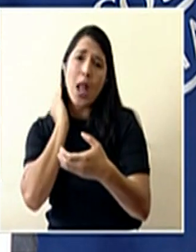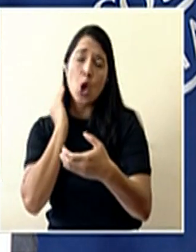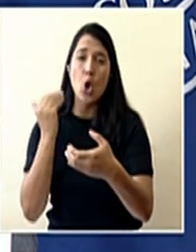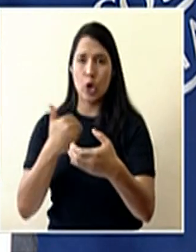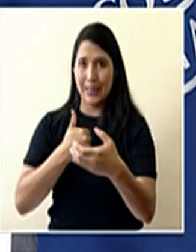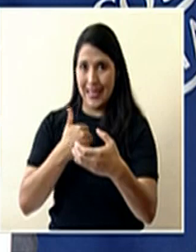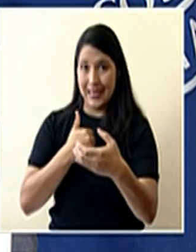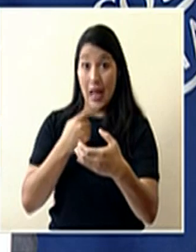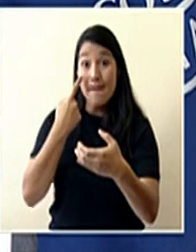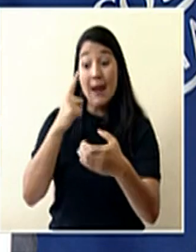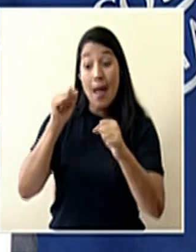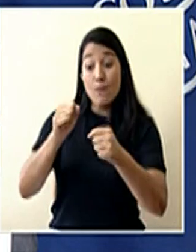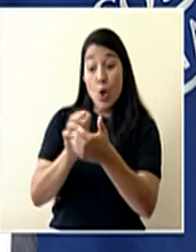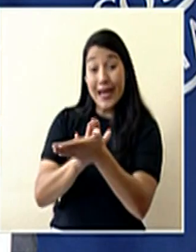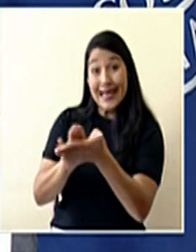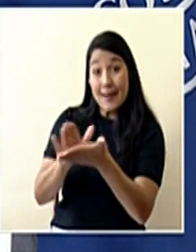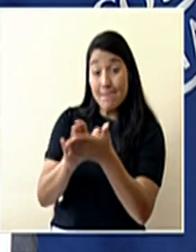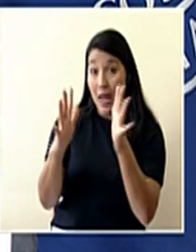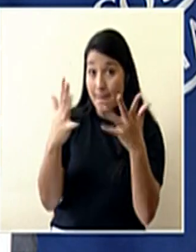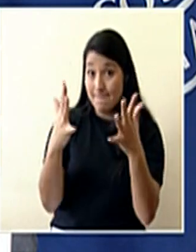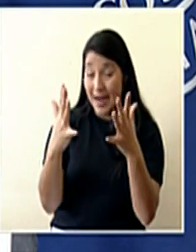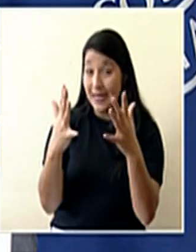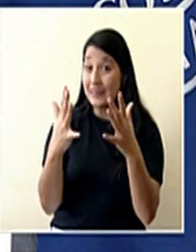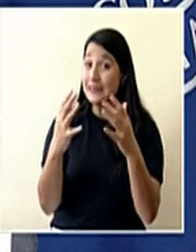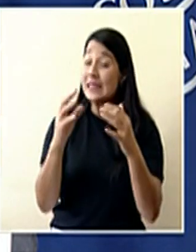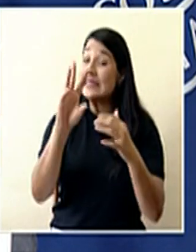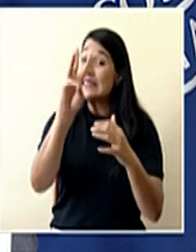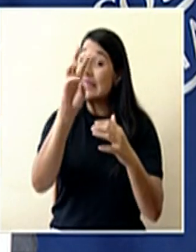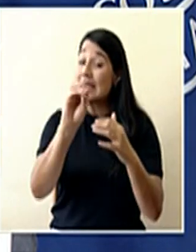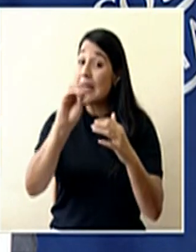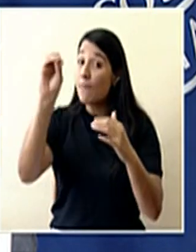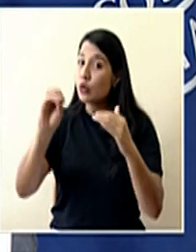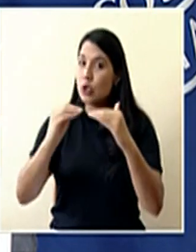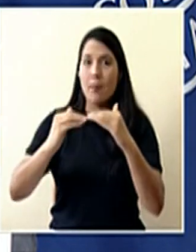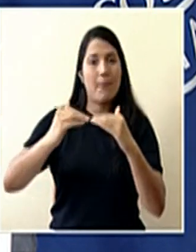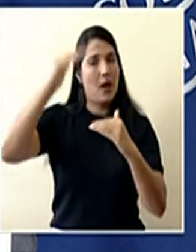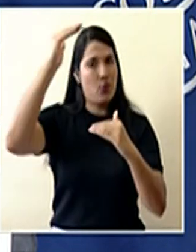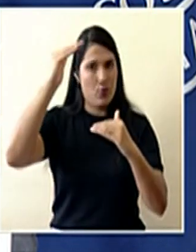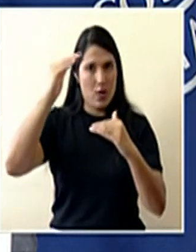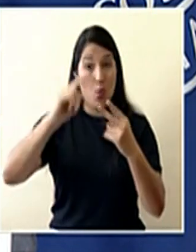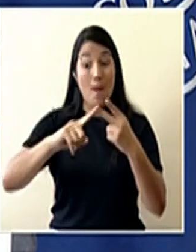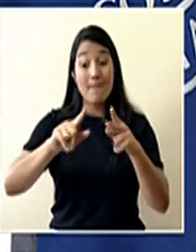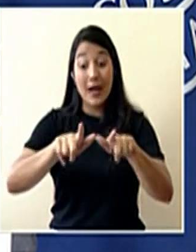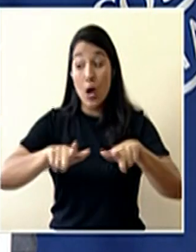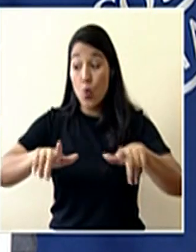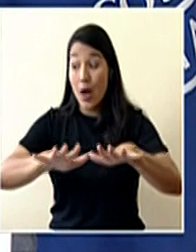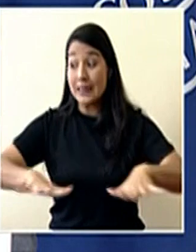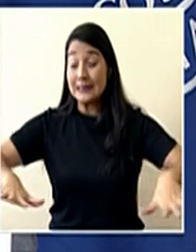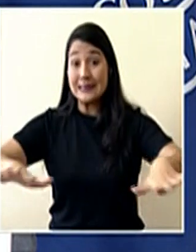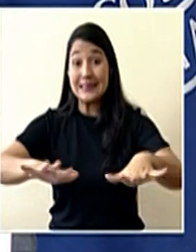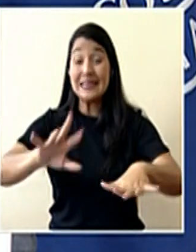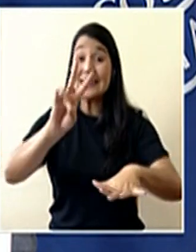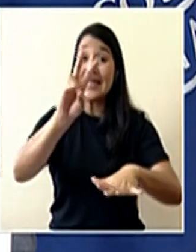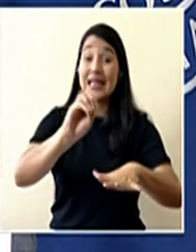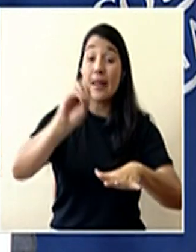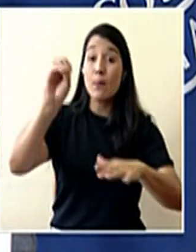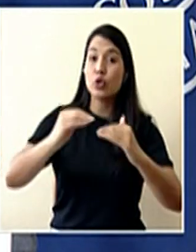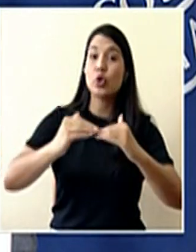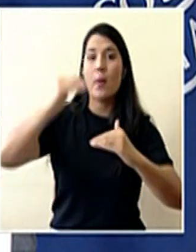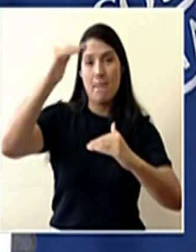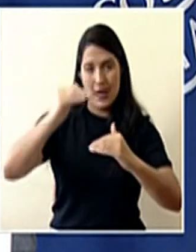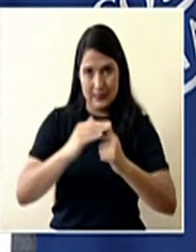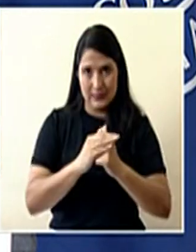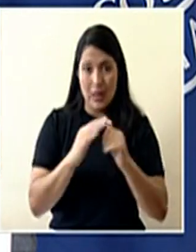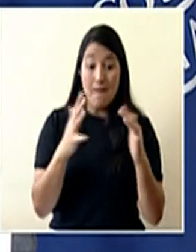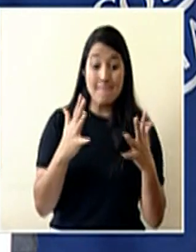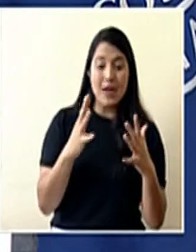para desinfectar las manos debe tener un mínimo de un 60%, para superficies un 70% o más, igual para manos